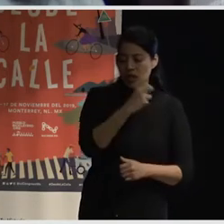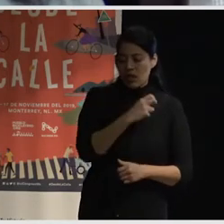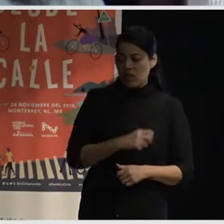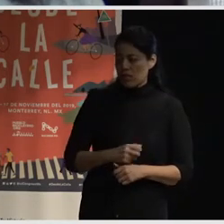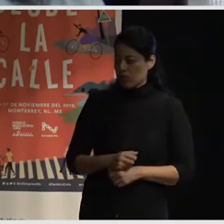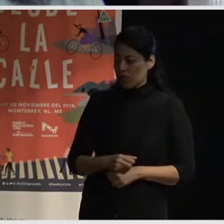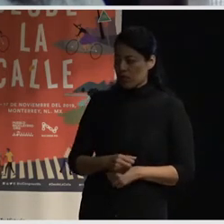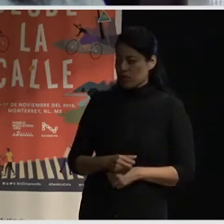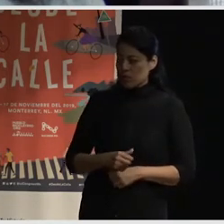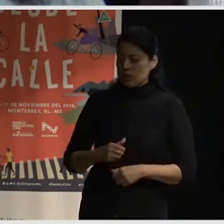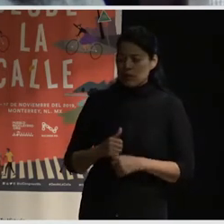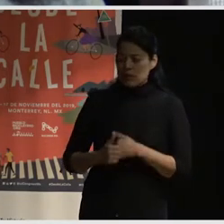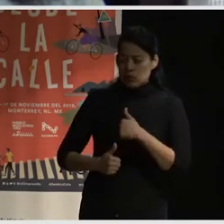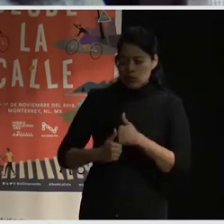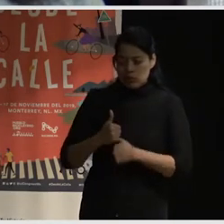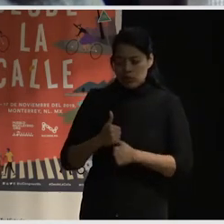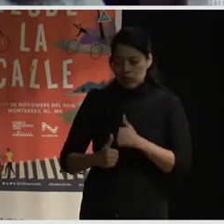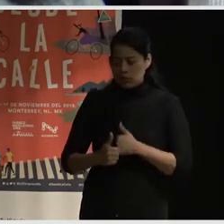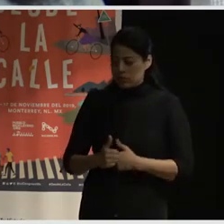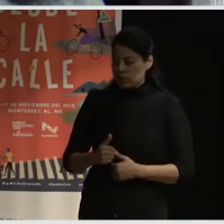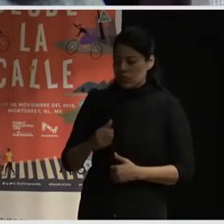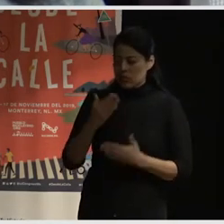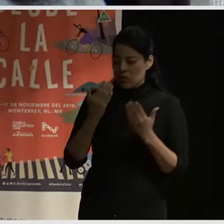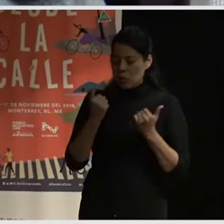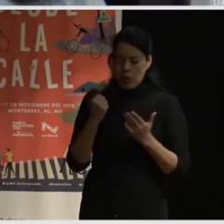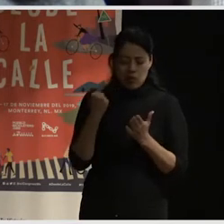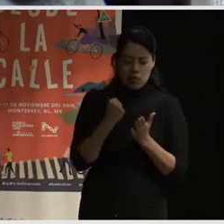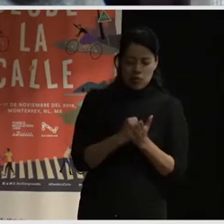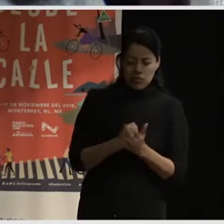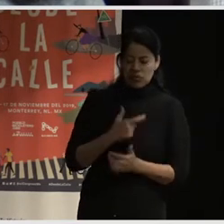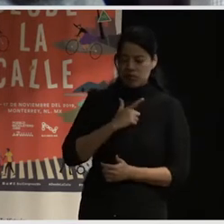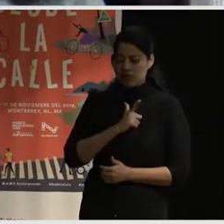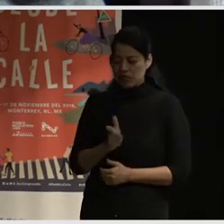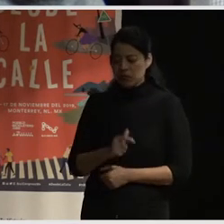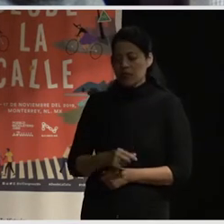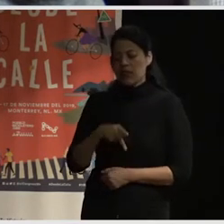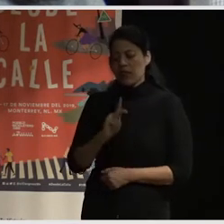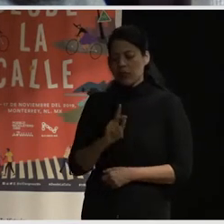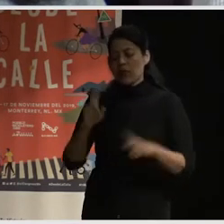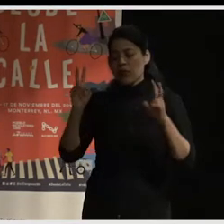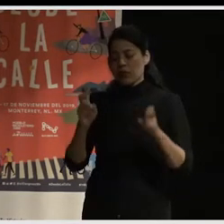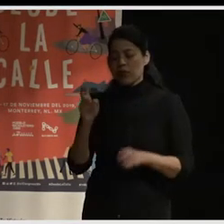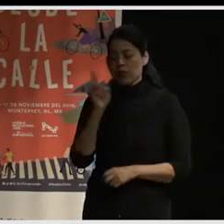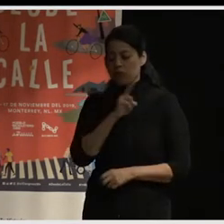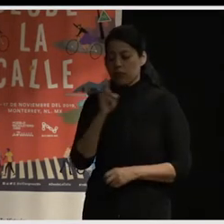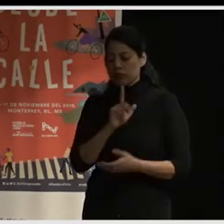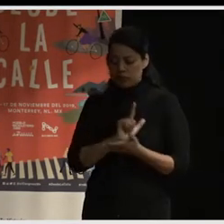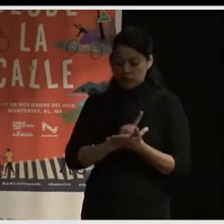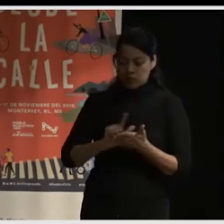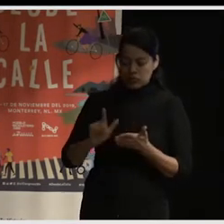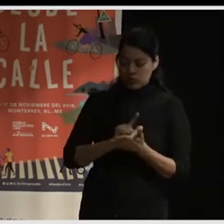aumentan bastante los índices de aprobación y bueno entrando al tema de la calidad del aire pues